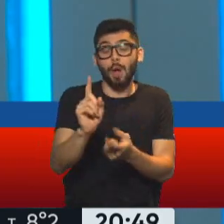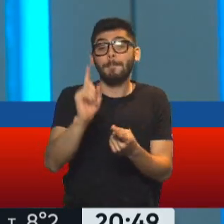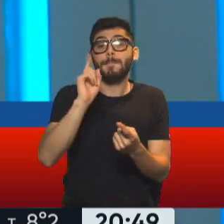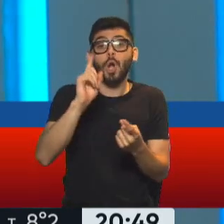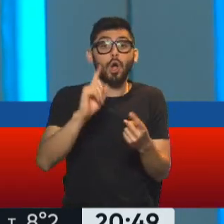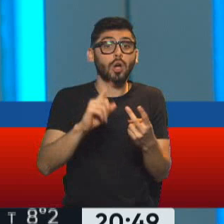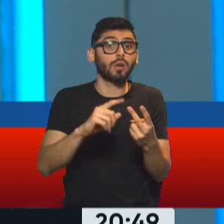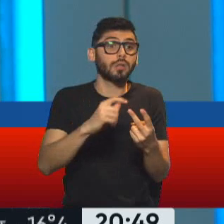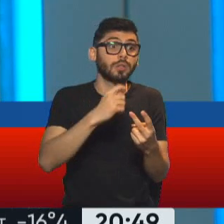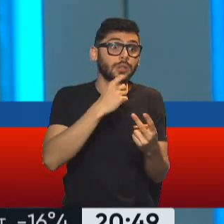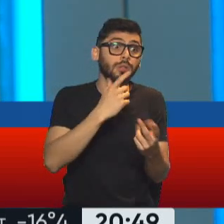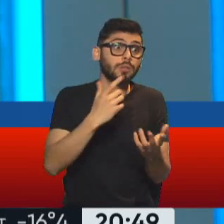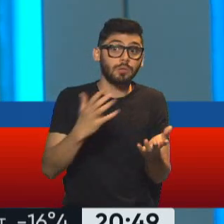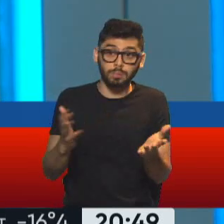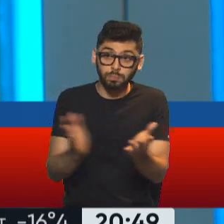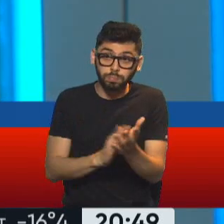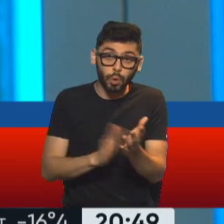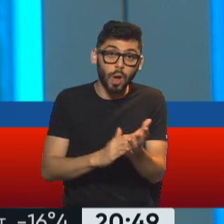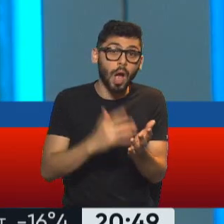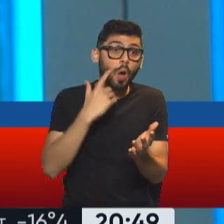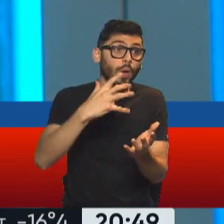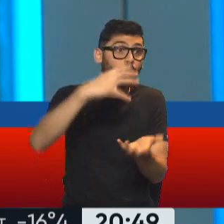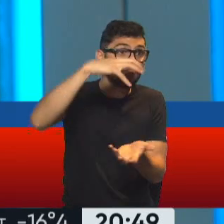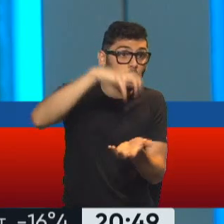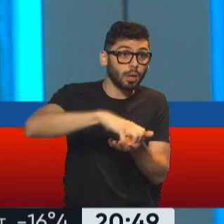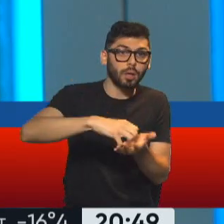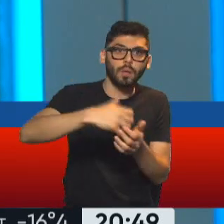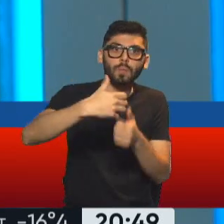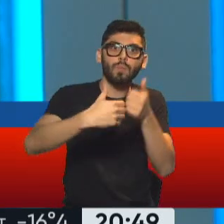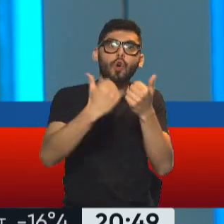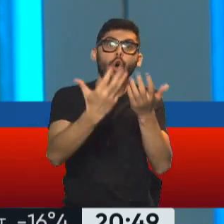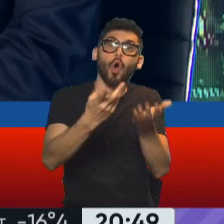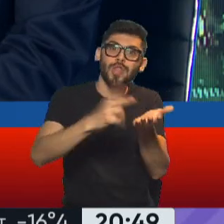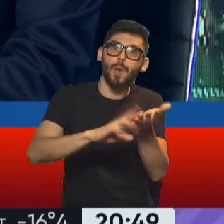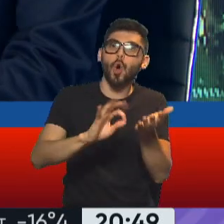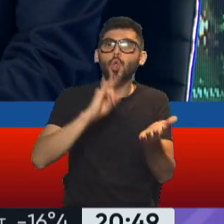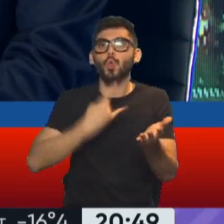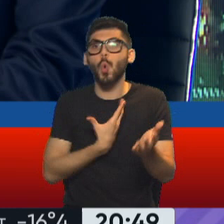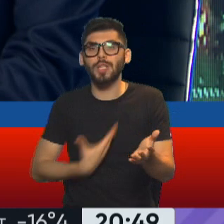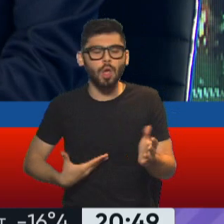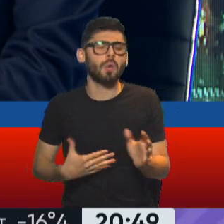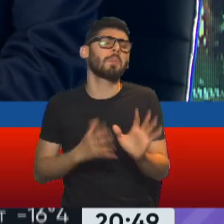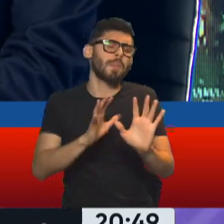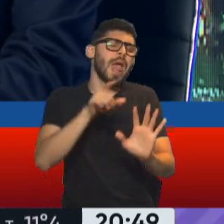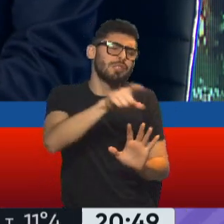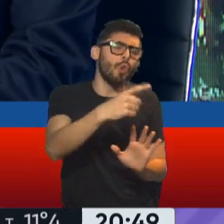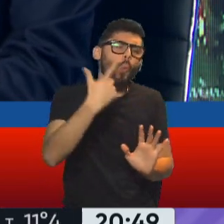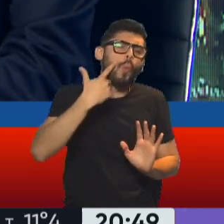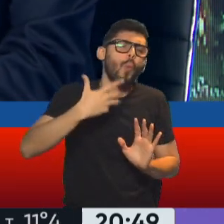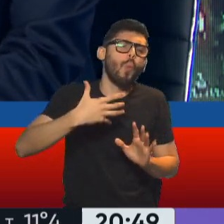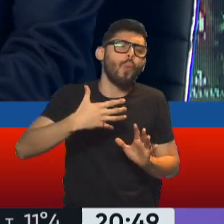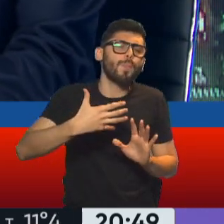esto y se termina esta licitación, si se va a volver a licitar, si se va a hacer cargo del Estado. ¿Cuál es el proyecto? Eso lo vamos a evaluar y a